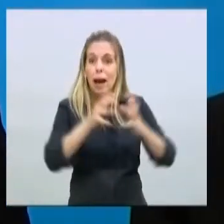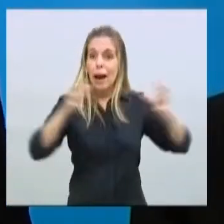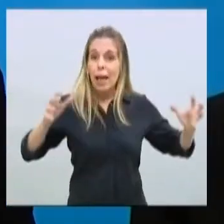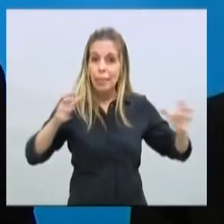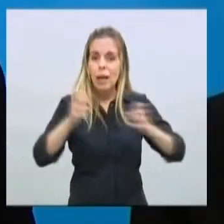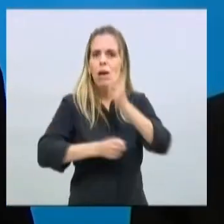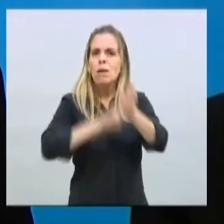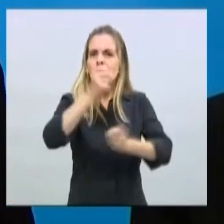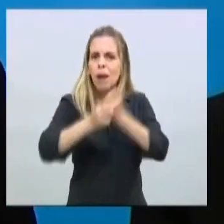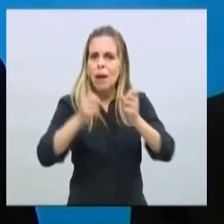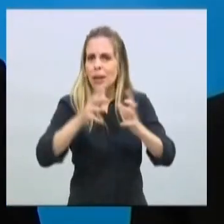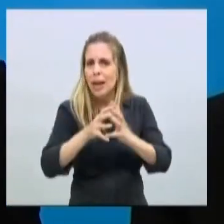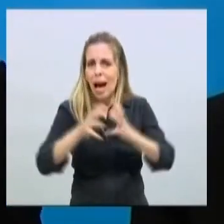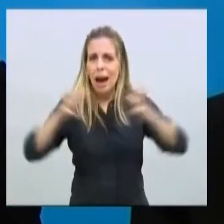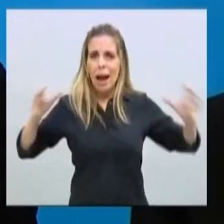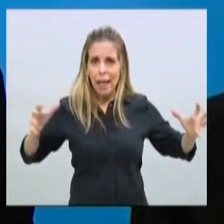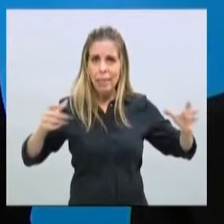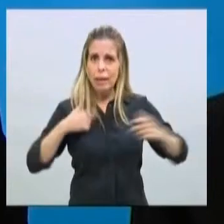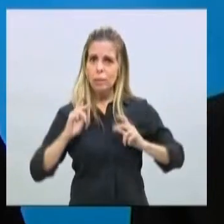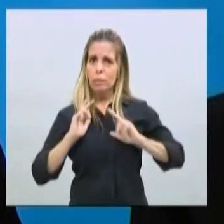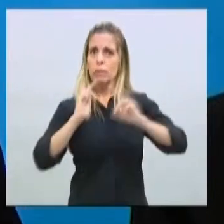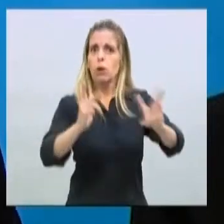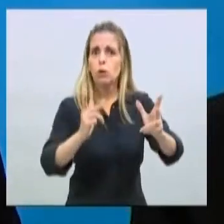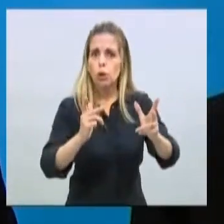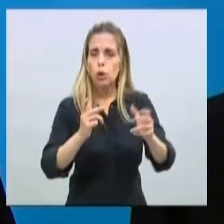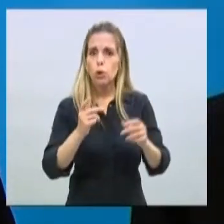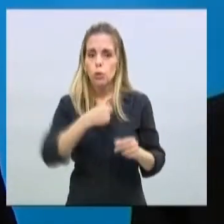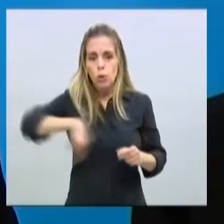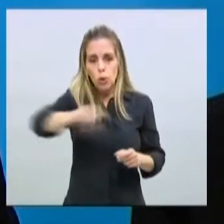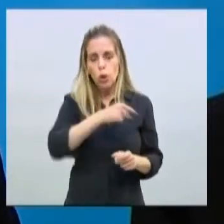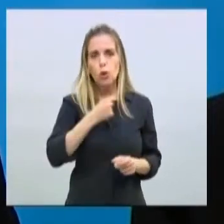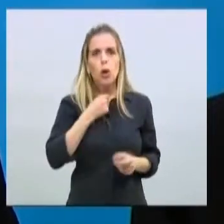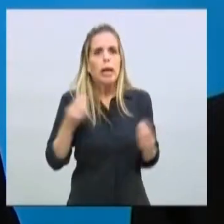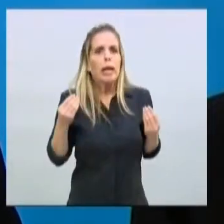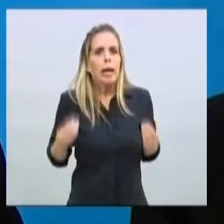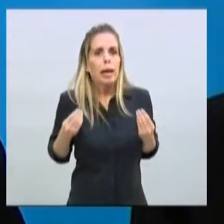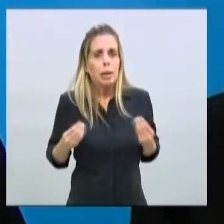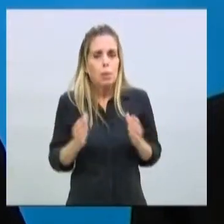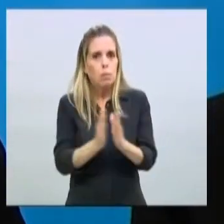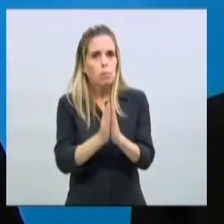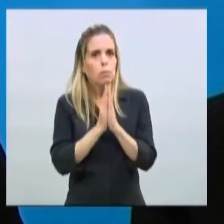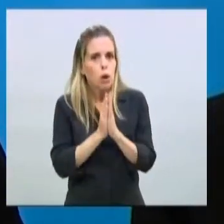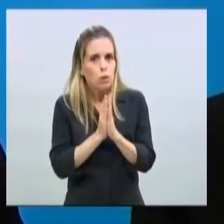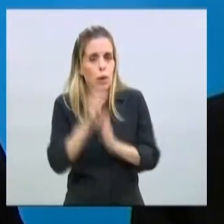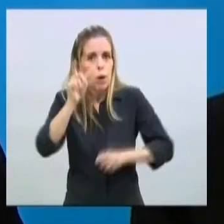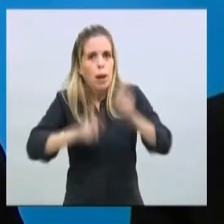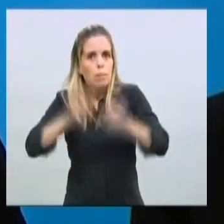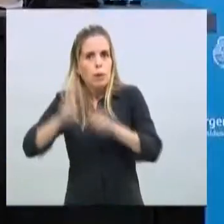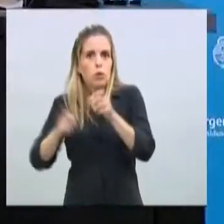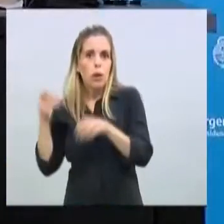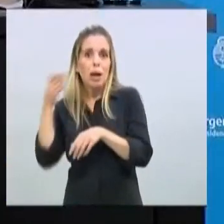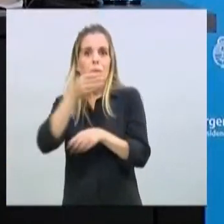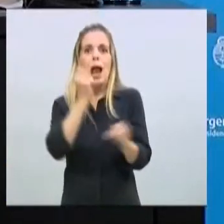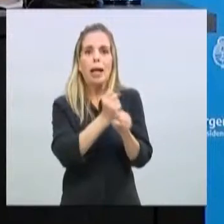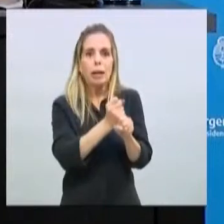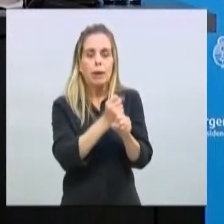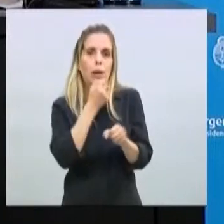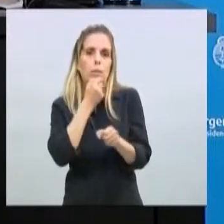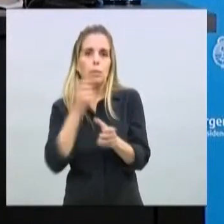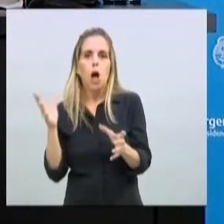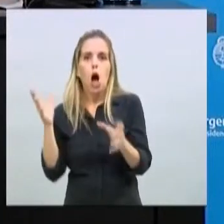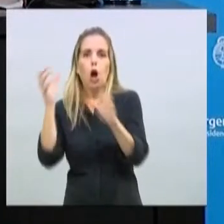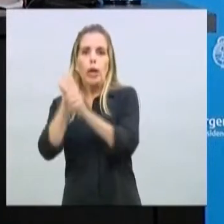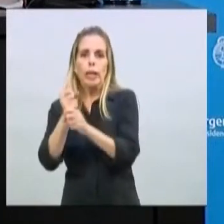dicho, nosotros queremos que no se utilice el transporte público. Por lo tanto,